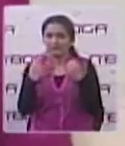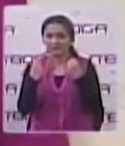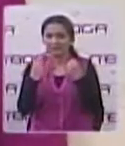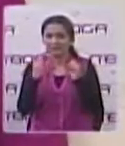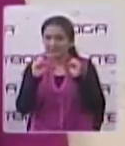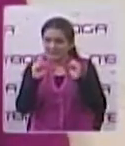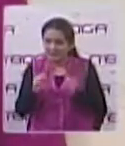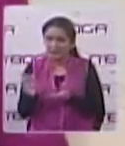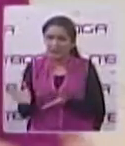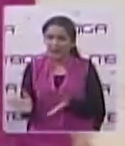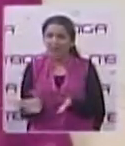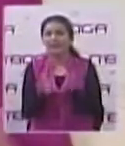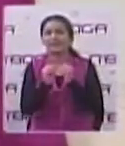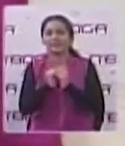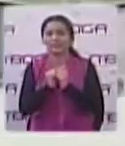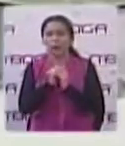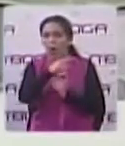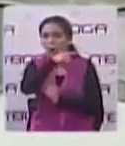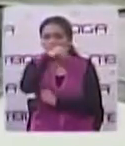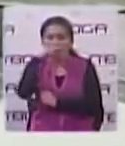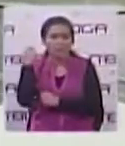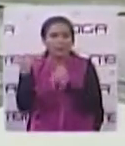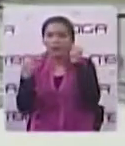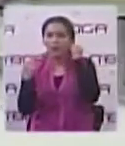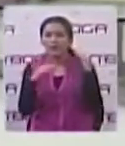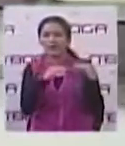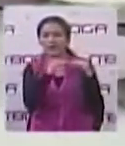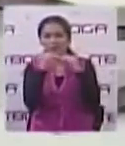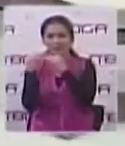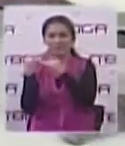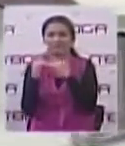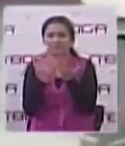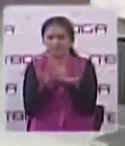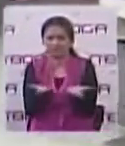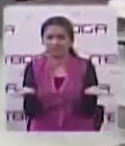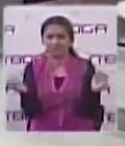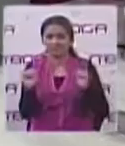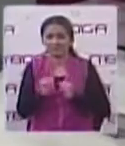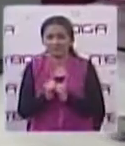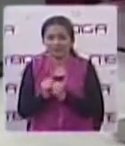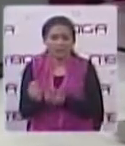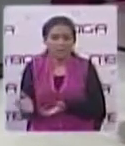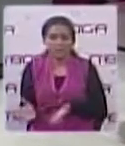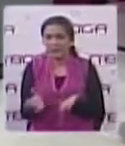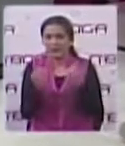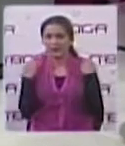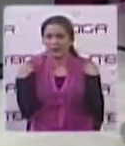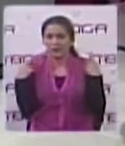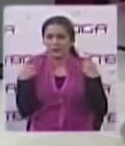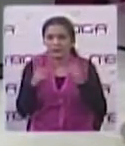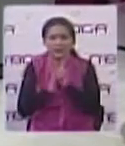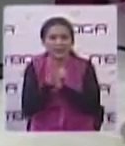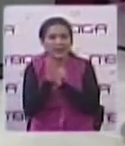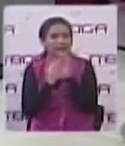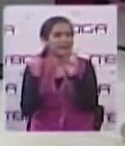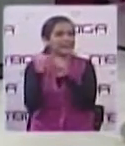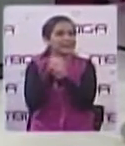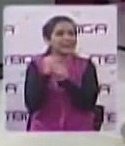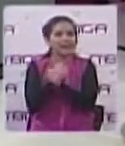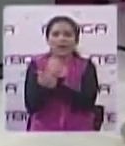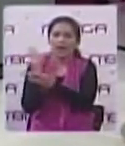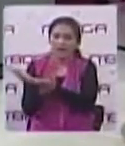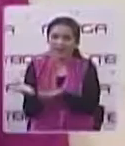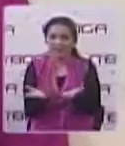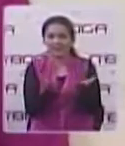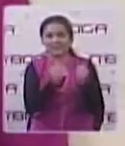las mismas capacidades de hombres y mujeres, y que creo que las oportunidades laborales están abiertas